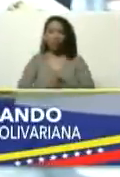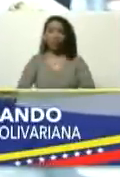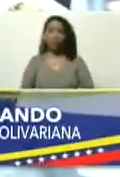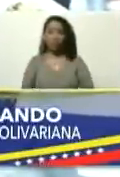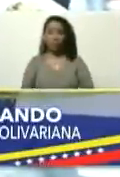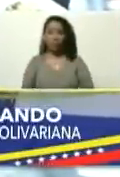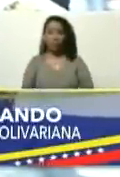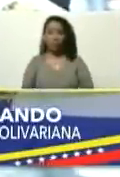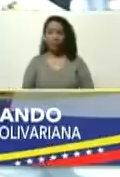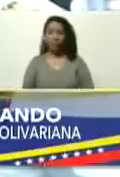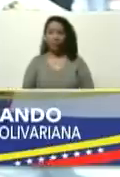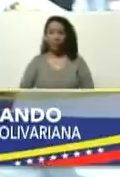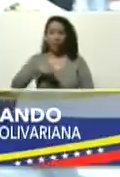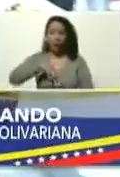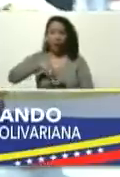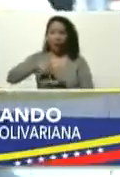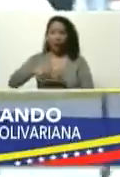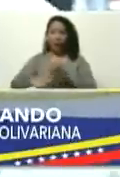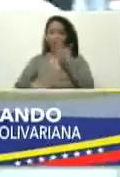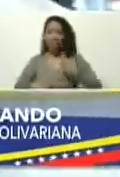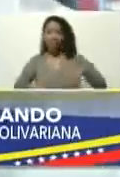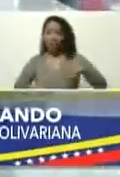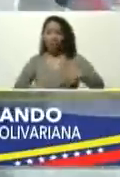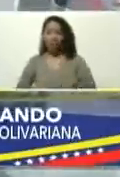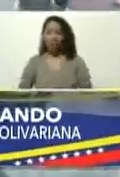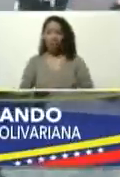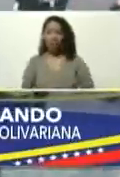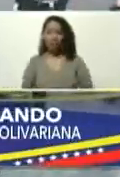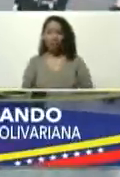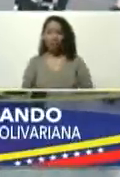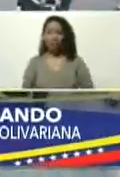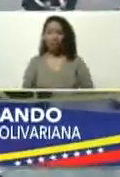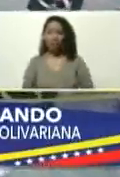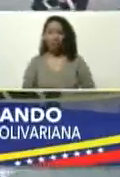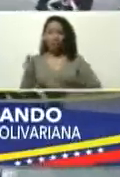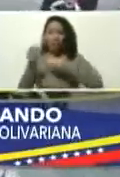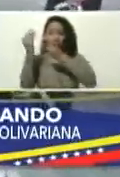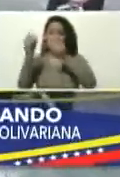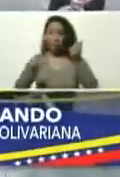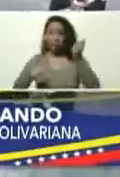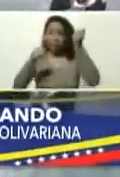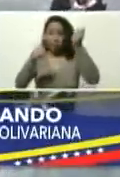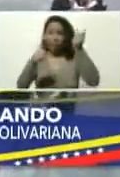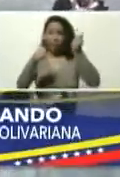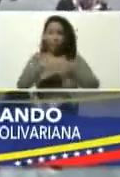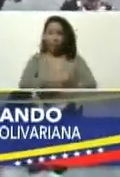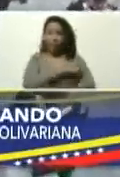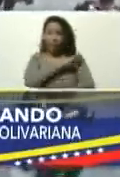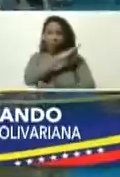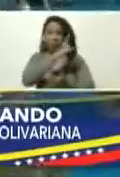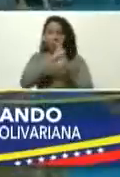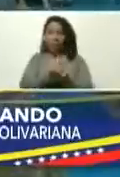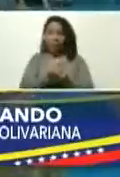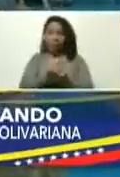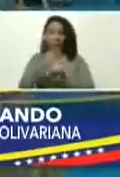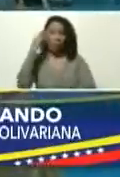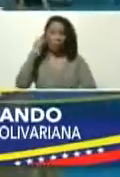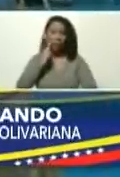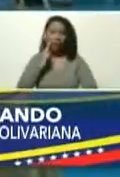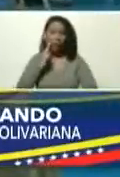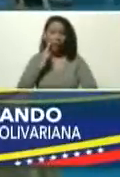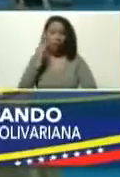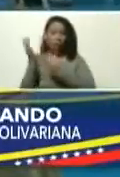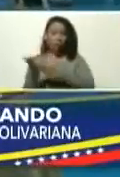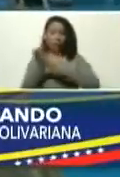jefe. ¡A la D! ¡Eh! Entrega el estandarte de la Armada Bolivariana, lo recibe